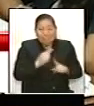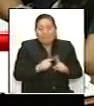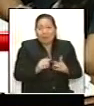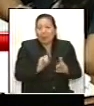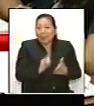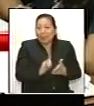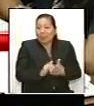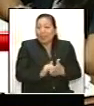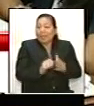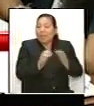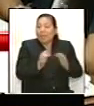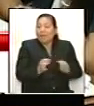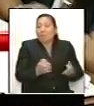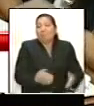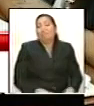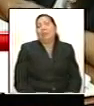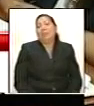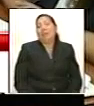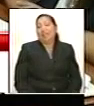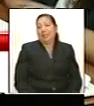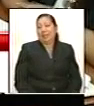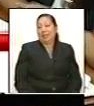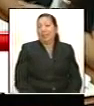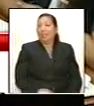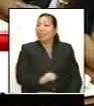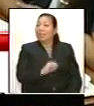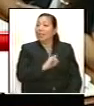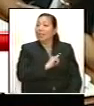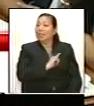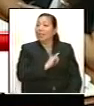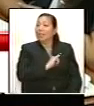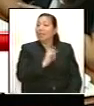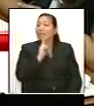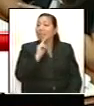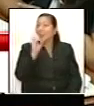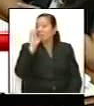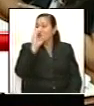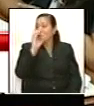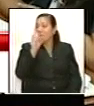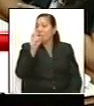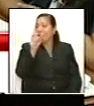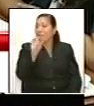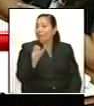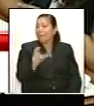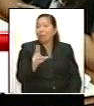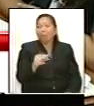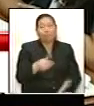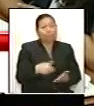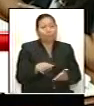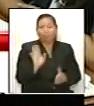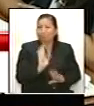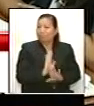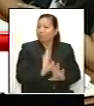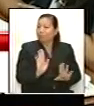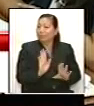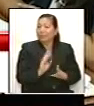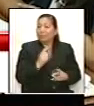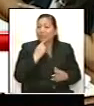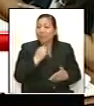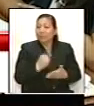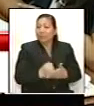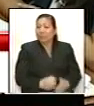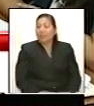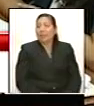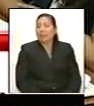lo que realmente la institución está buscando, que el ciudadano no se vaya dejando de ser